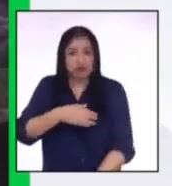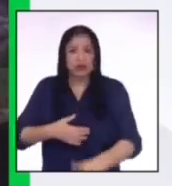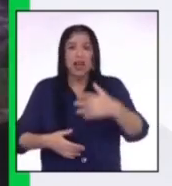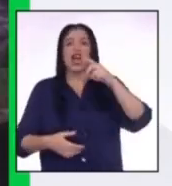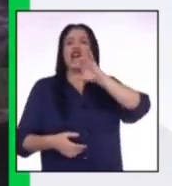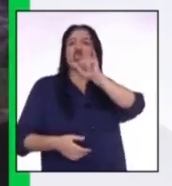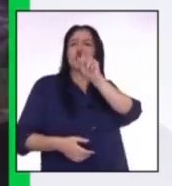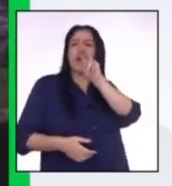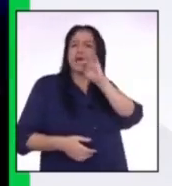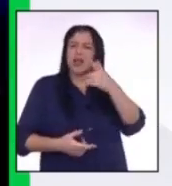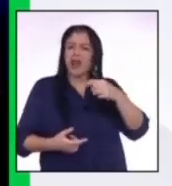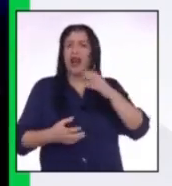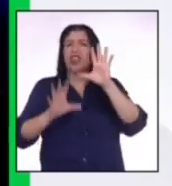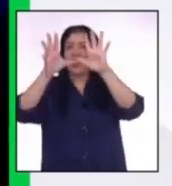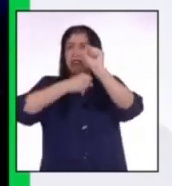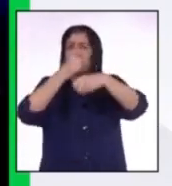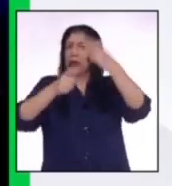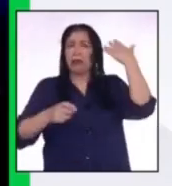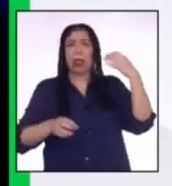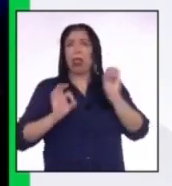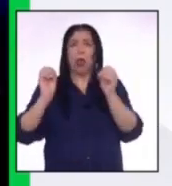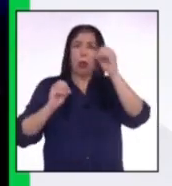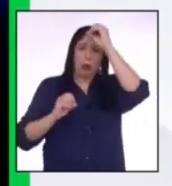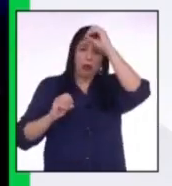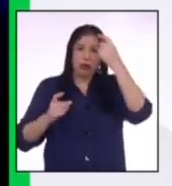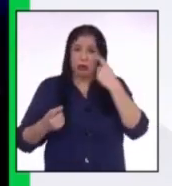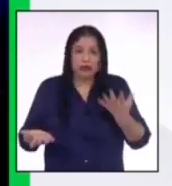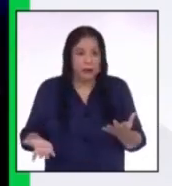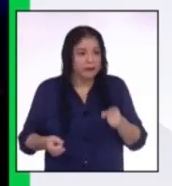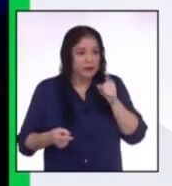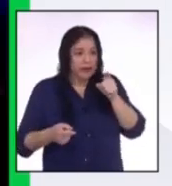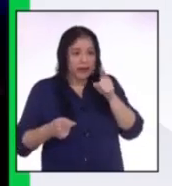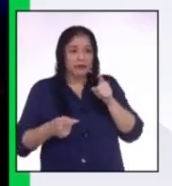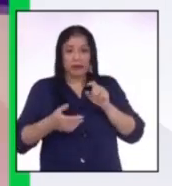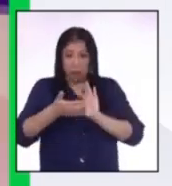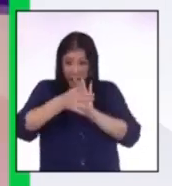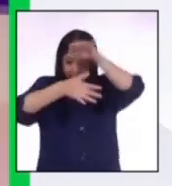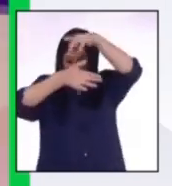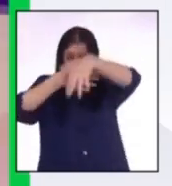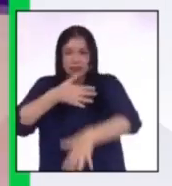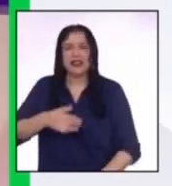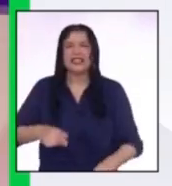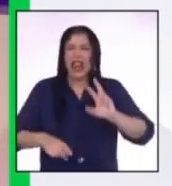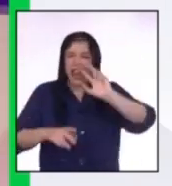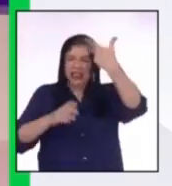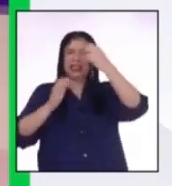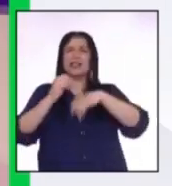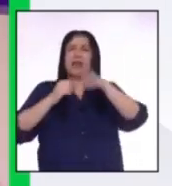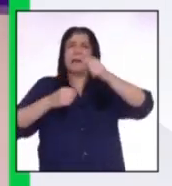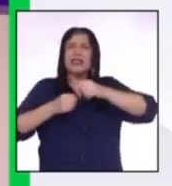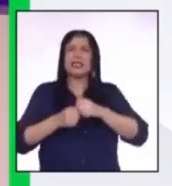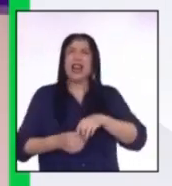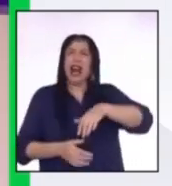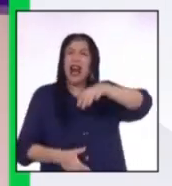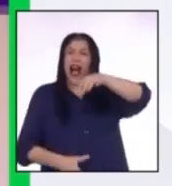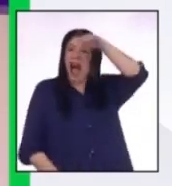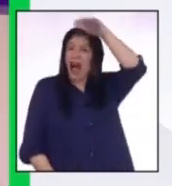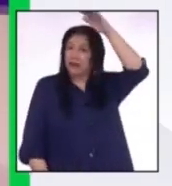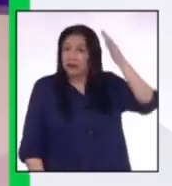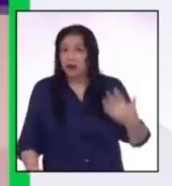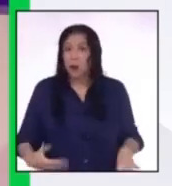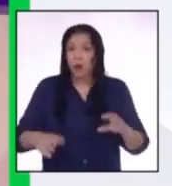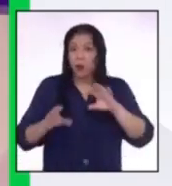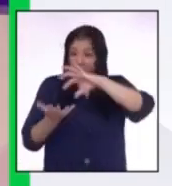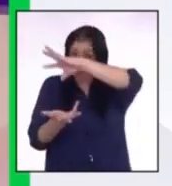existía hace más de 10 años la catarata de gocta y un día estará tercera más grande del mundo y lo es pero no sabía que existía mos que existe esa catarata